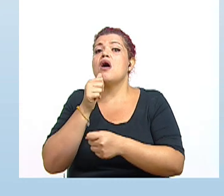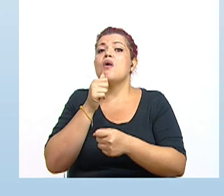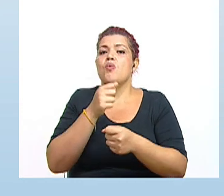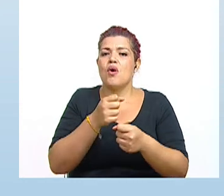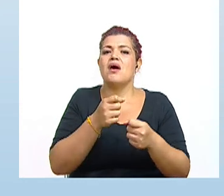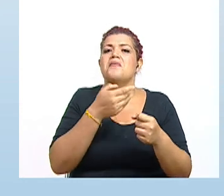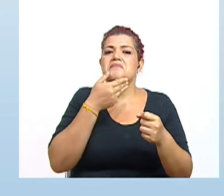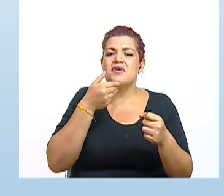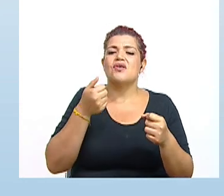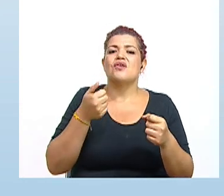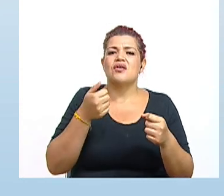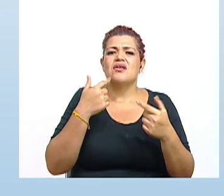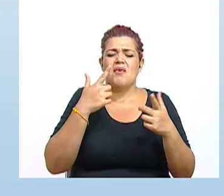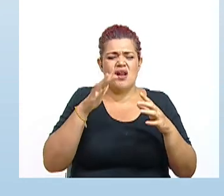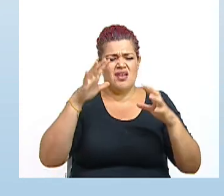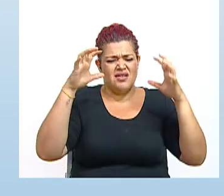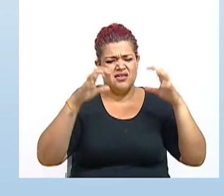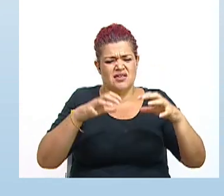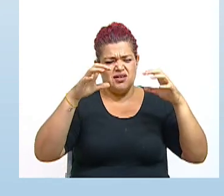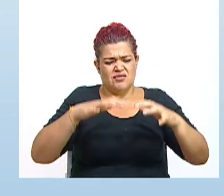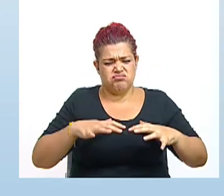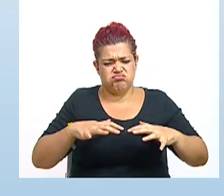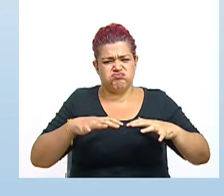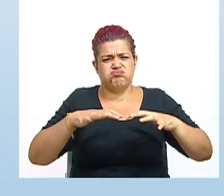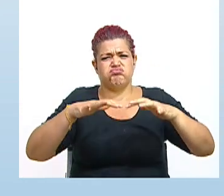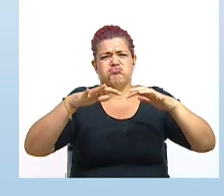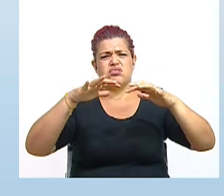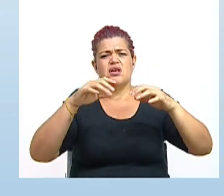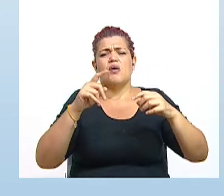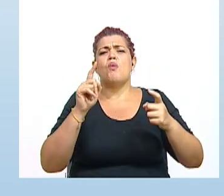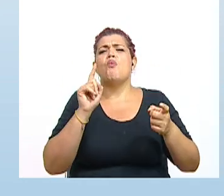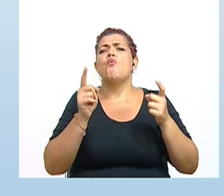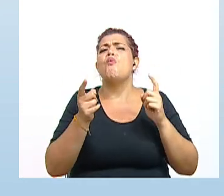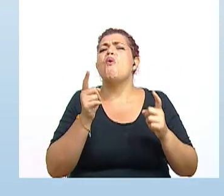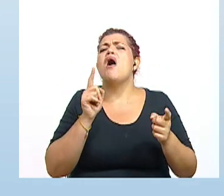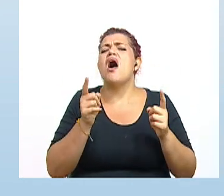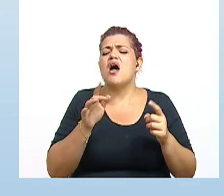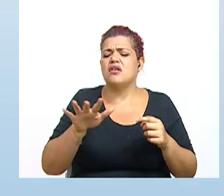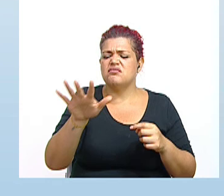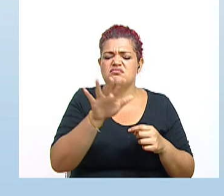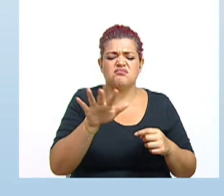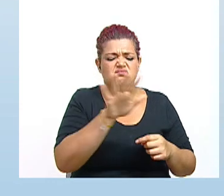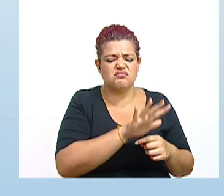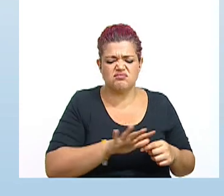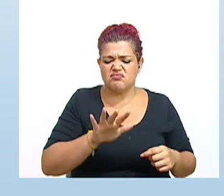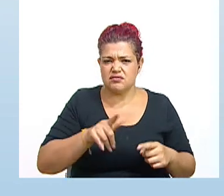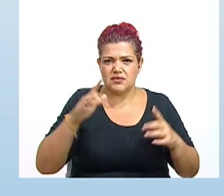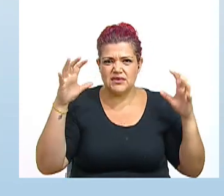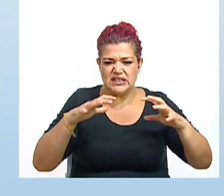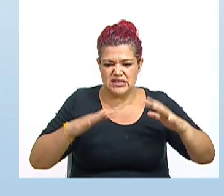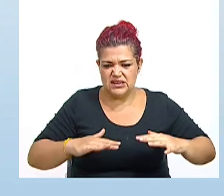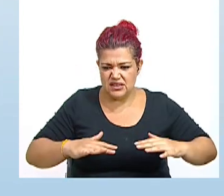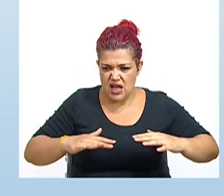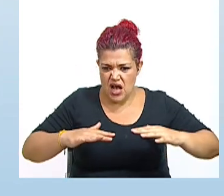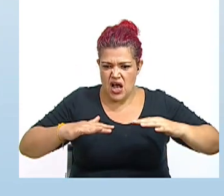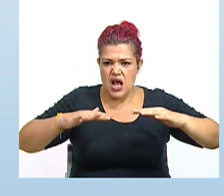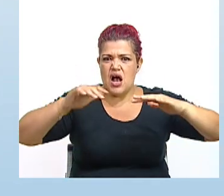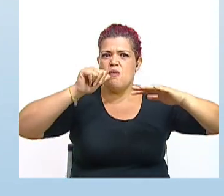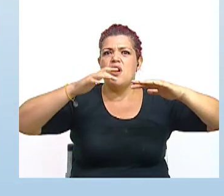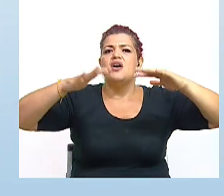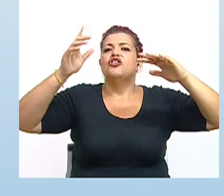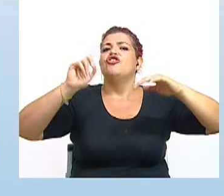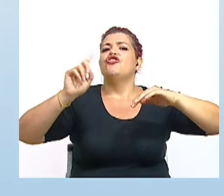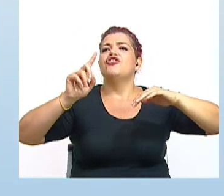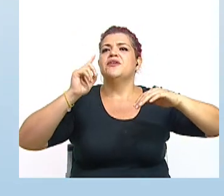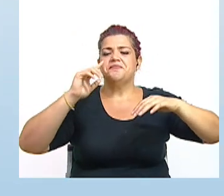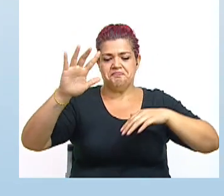podríamos preguntarnos cuáles son las zonas del país más susceptibles a sufrir este tipo de evento. Y nos encontramos dos